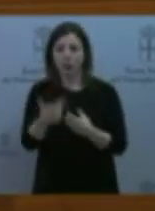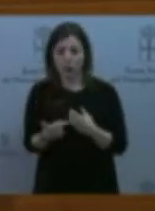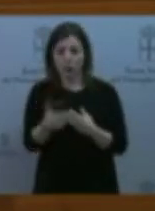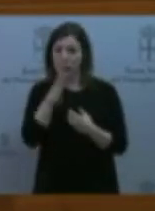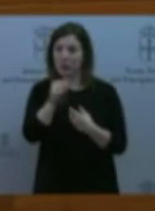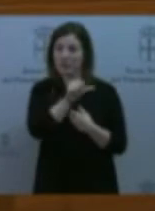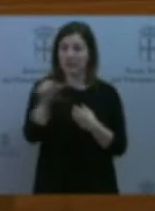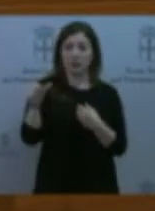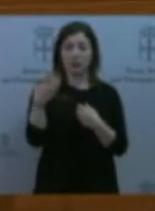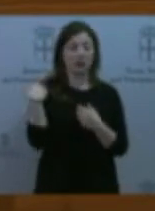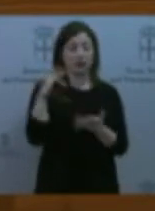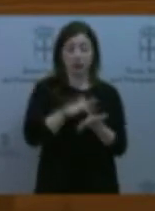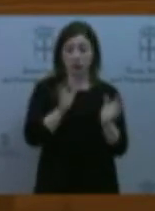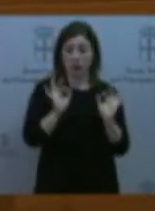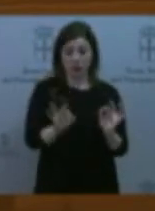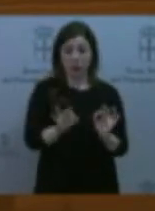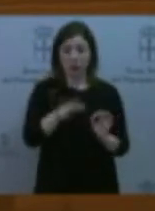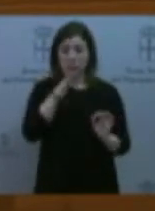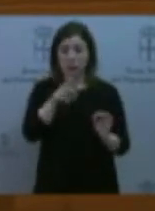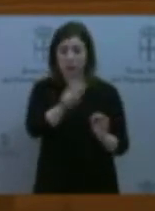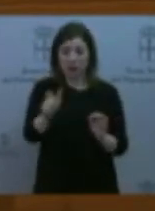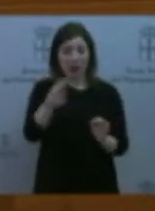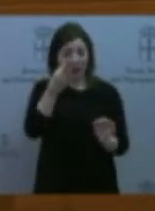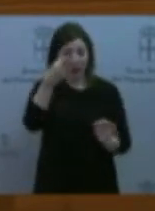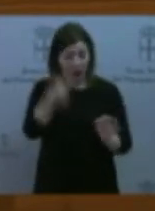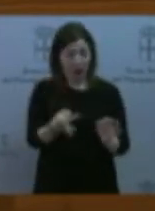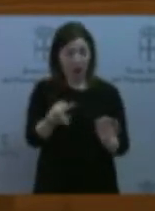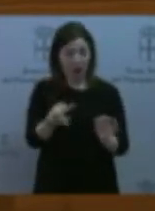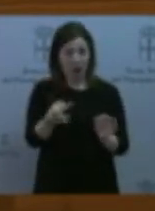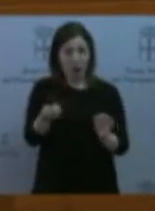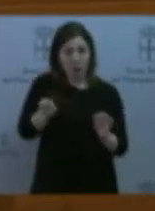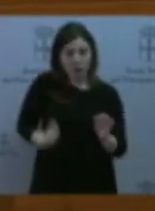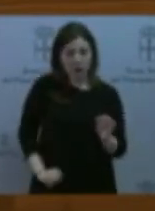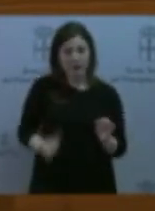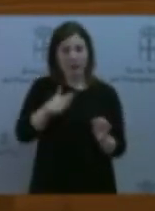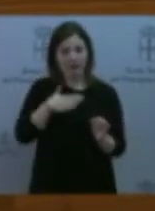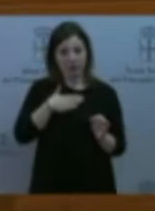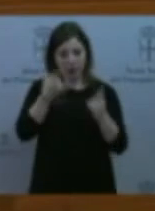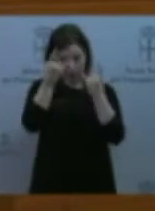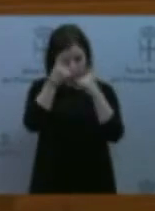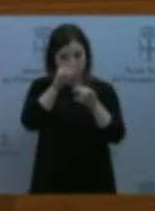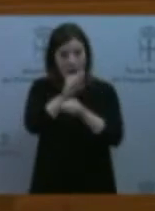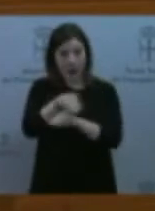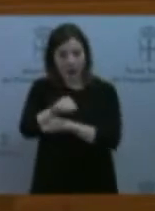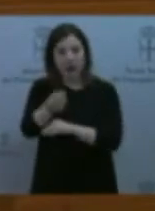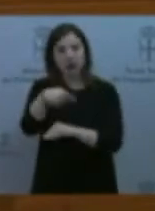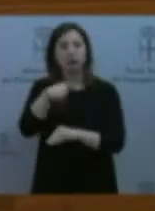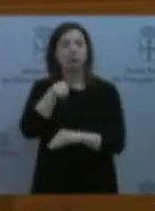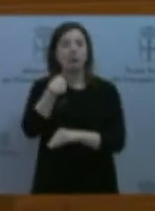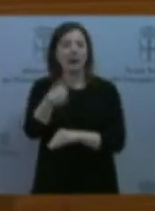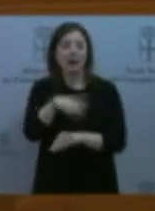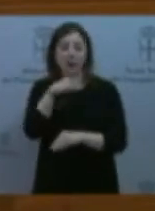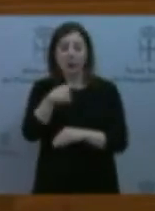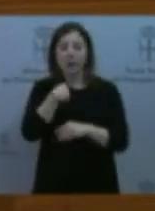auténticos profesionales de la ganadería pierden porque pierden superficie, porque usted ha